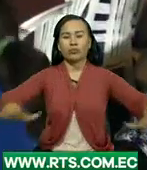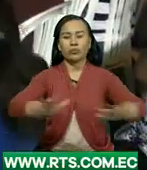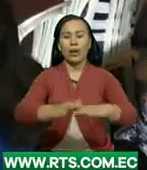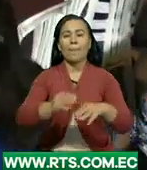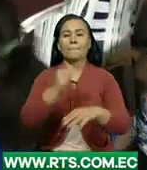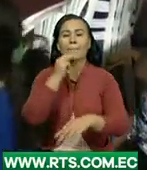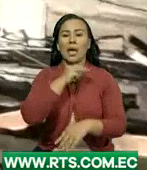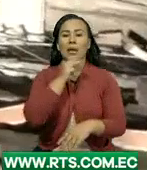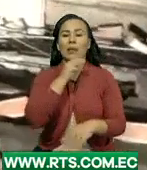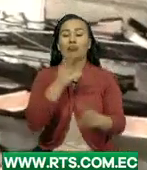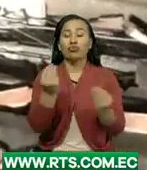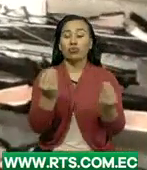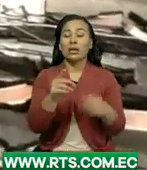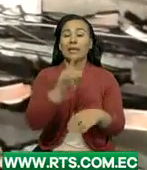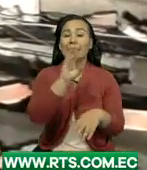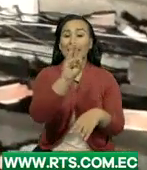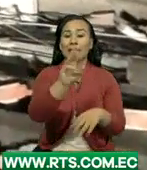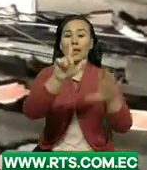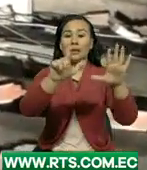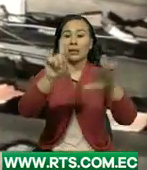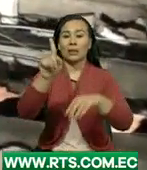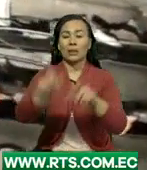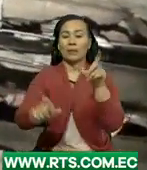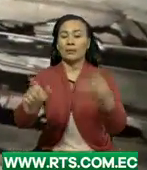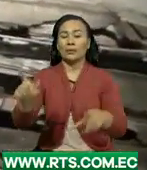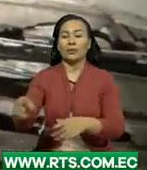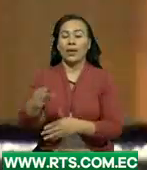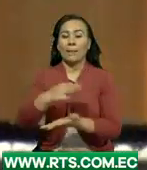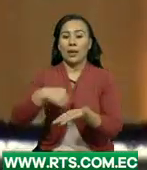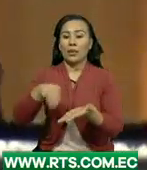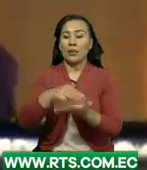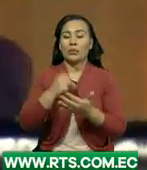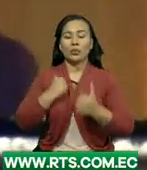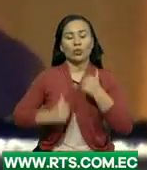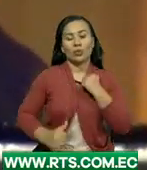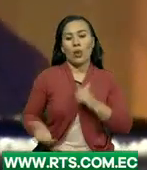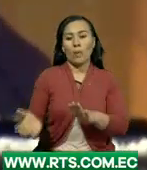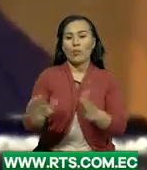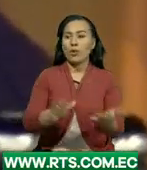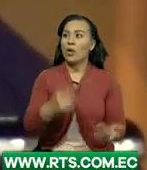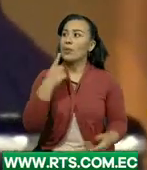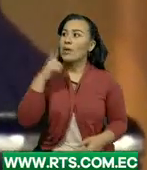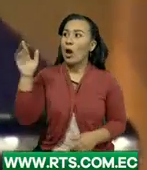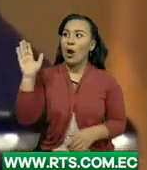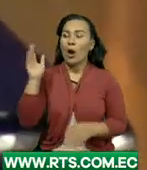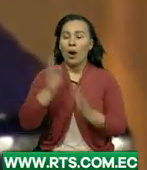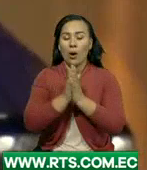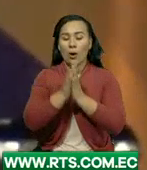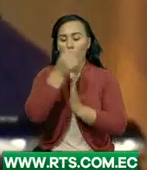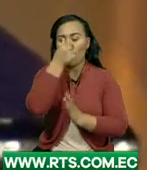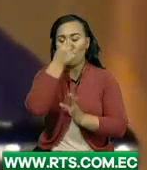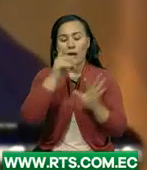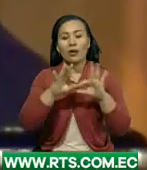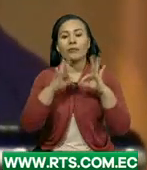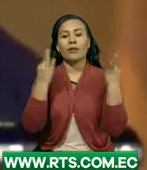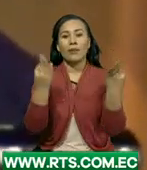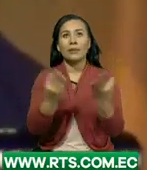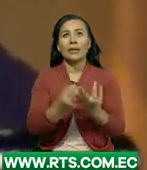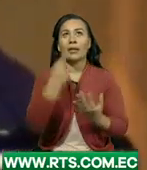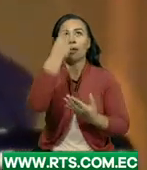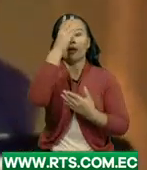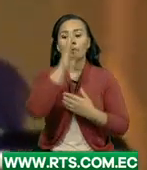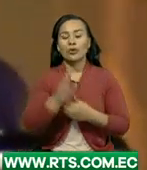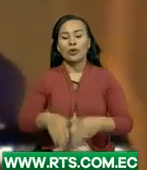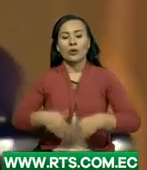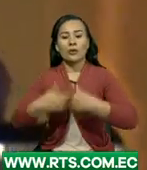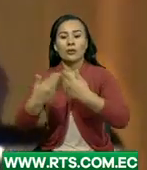recordar a los 671 fallecidos del terremoto del 2016. Todas las familias, que Dios les dé ese